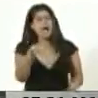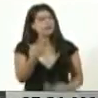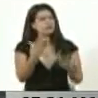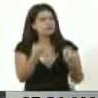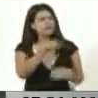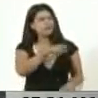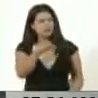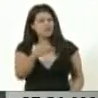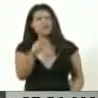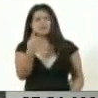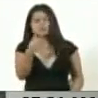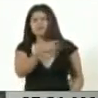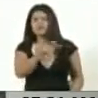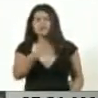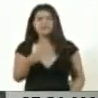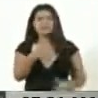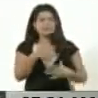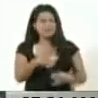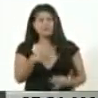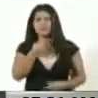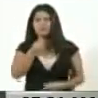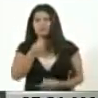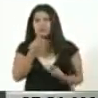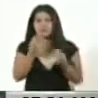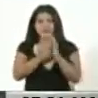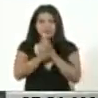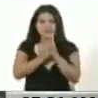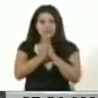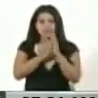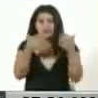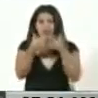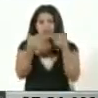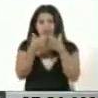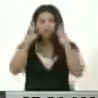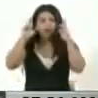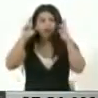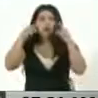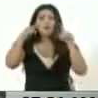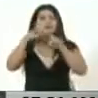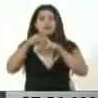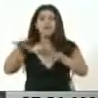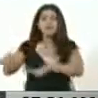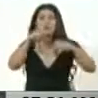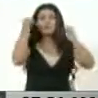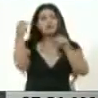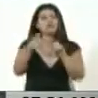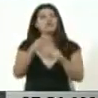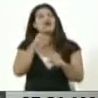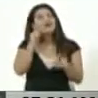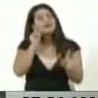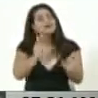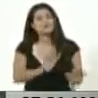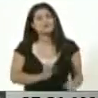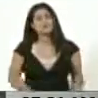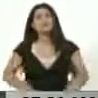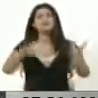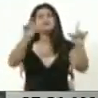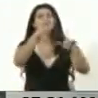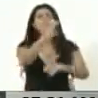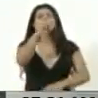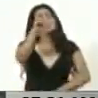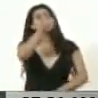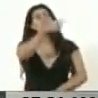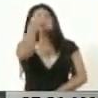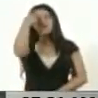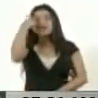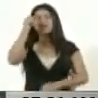en Venezuela para robarse el petróleo. Eso que hizo CNN fue propaganda de guerra orientado en ese sentido. Nosotros desde aquí todos tenemos